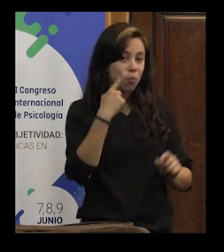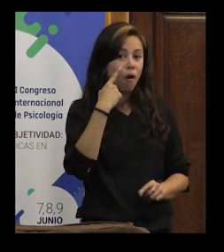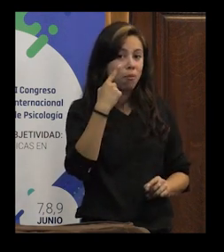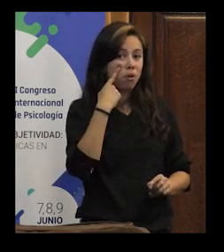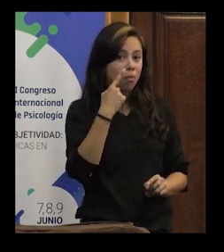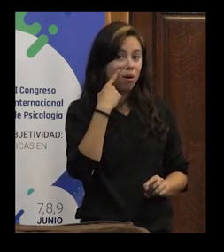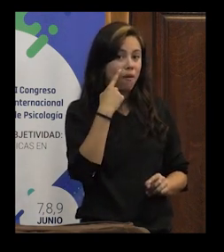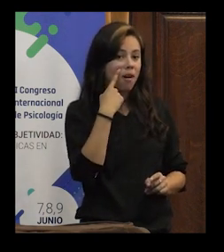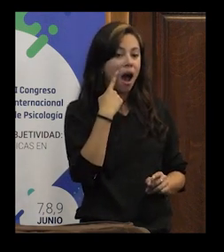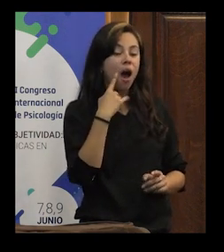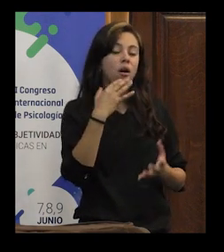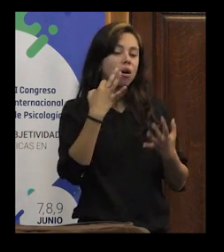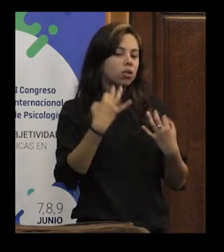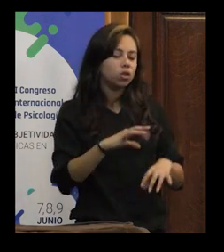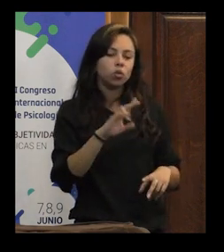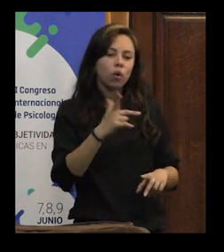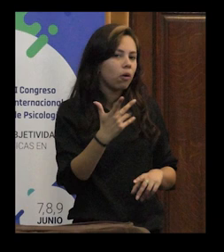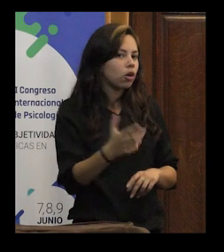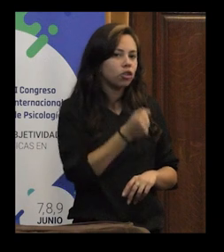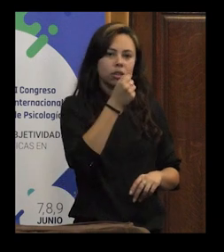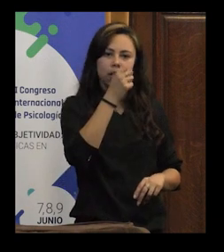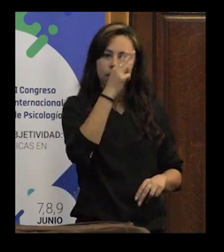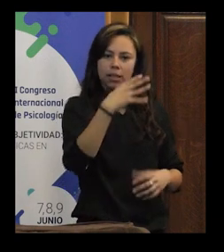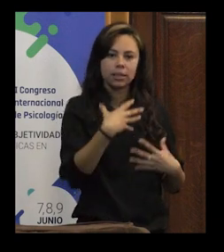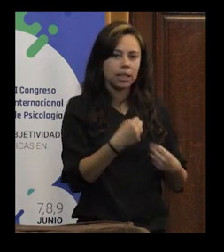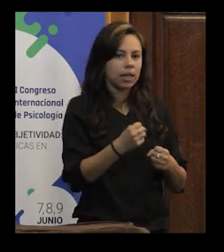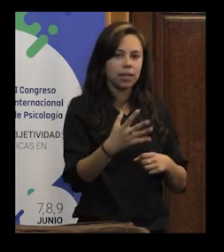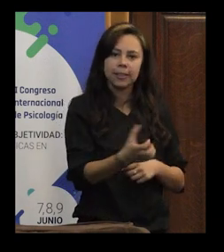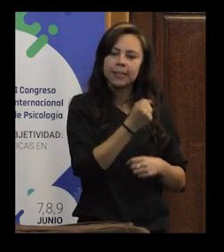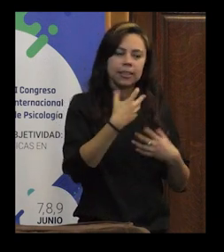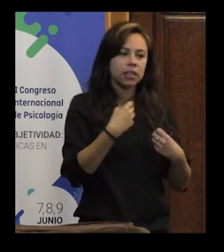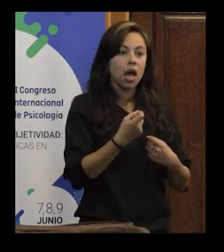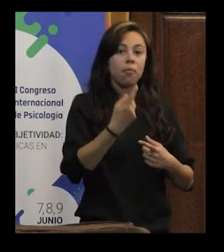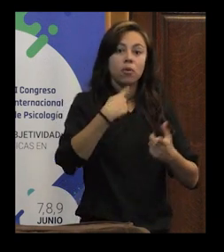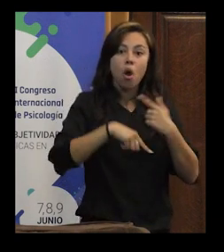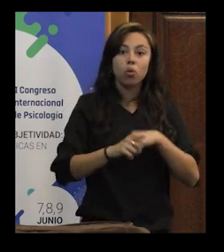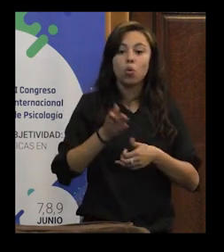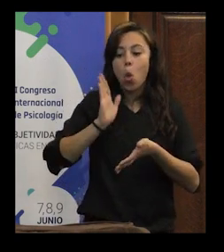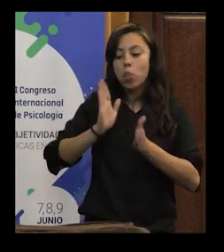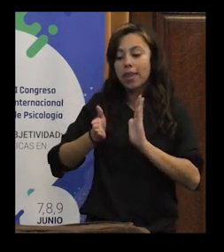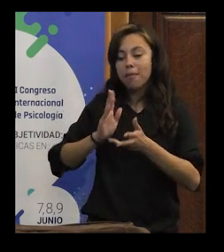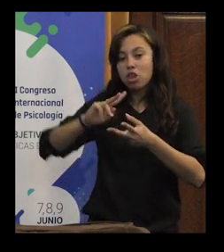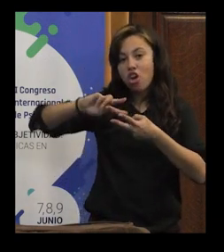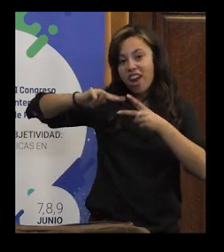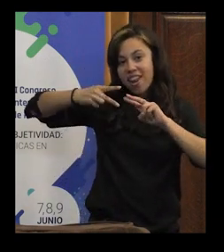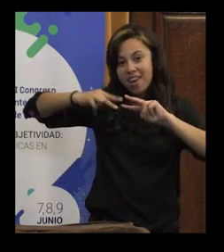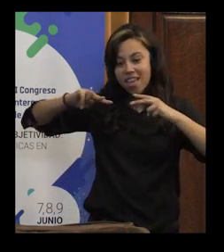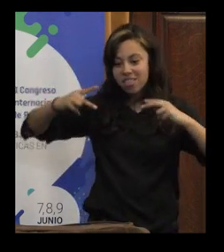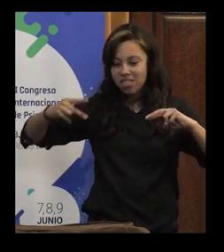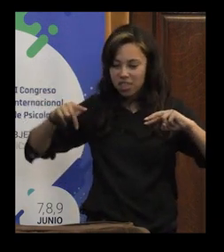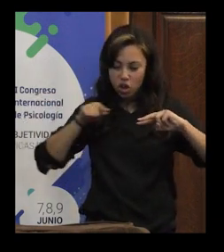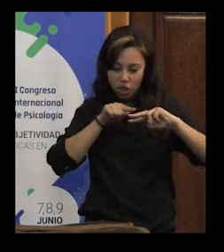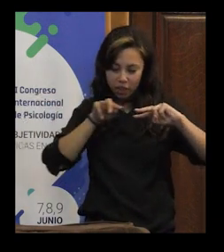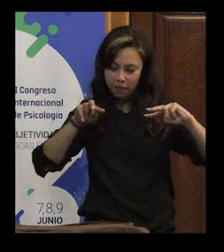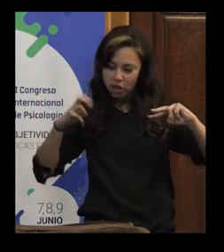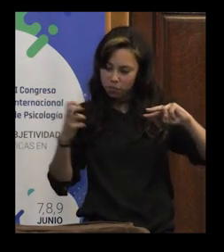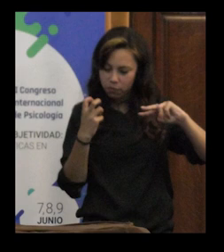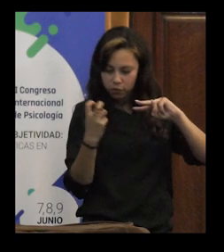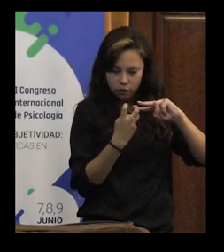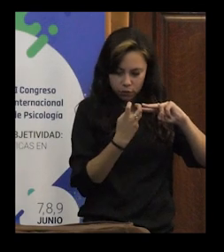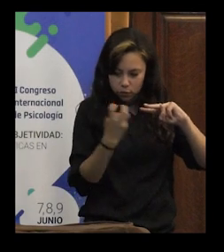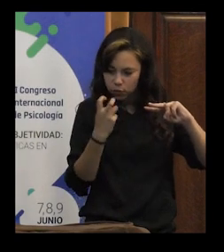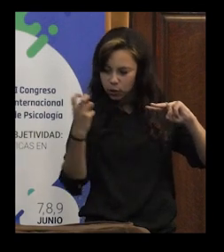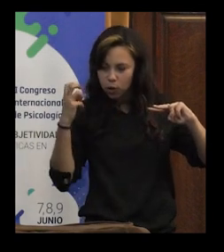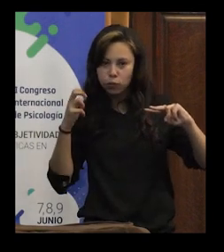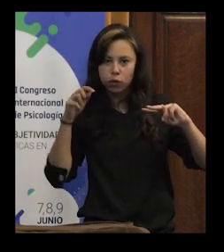tratamiento genético somático, obtuve remiso completo en un mes, que se mantuve pelo menos por